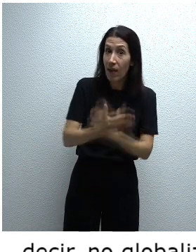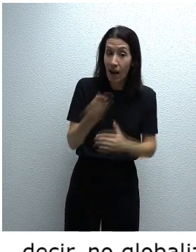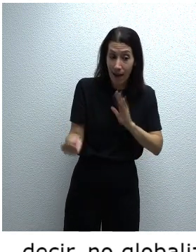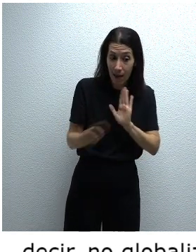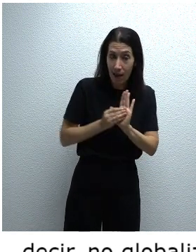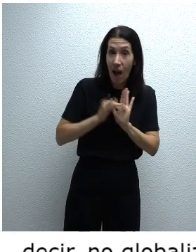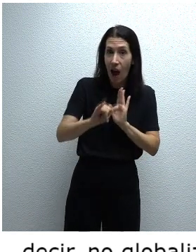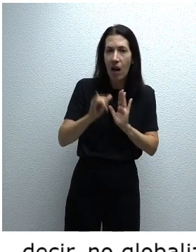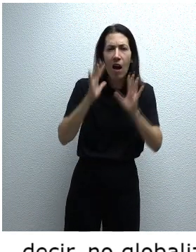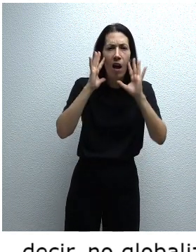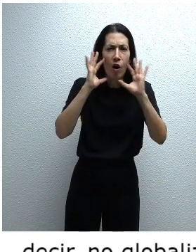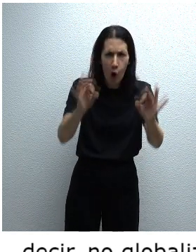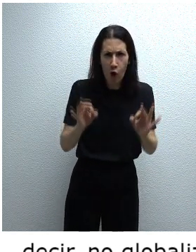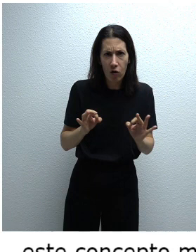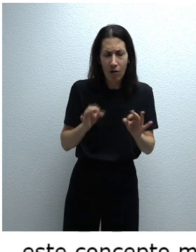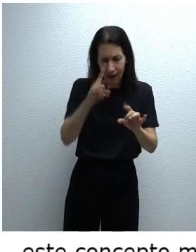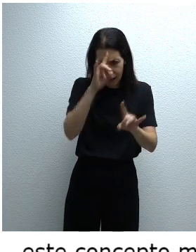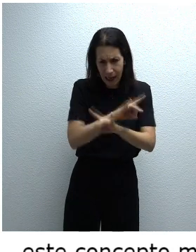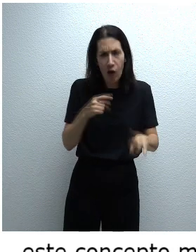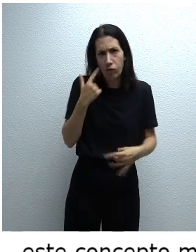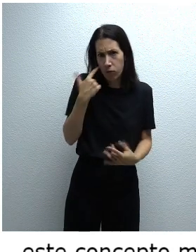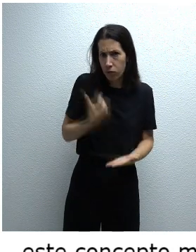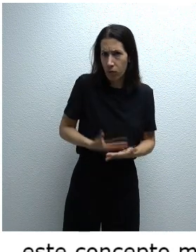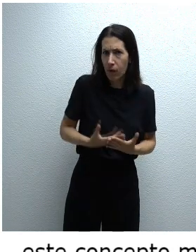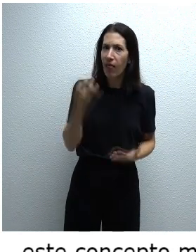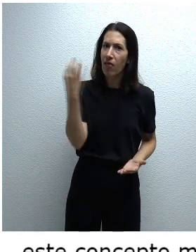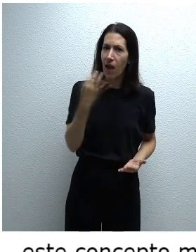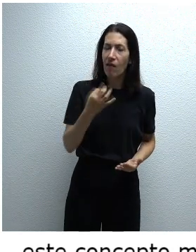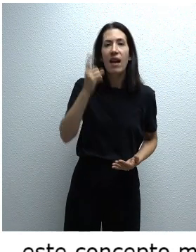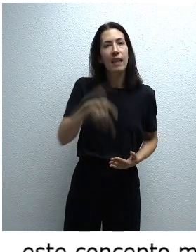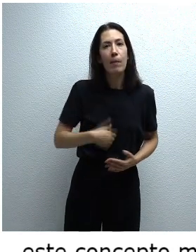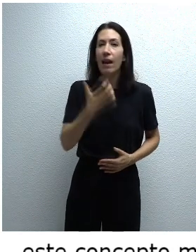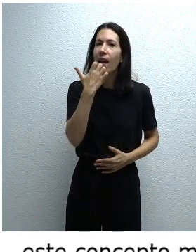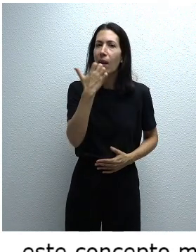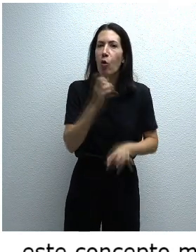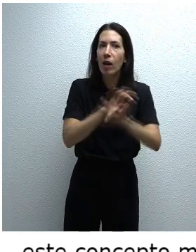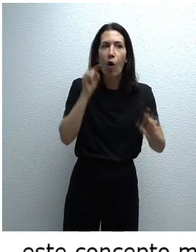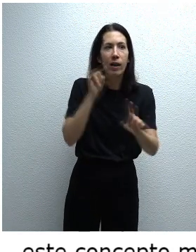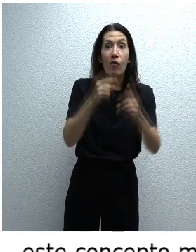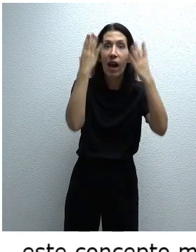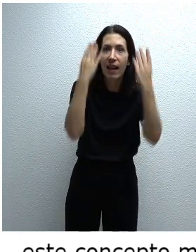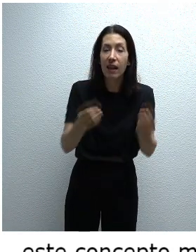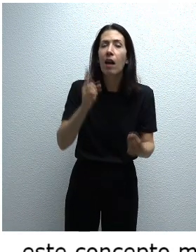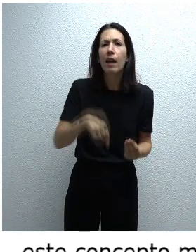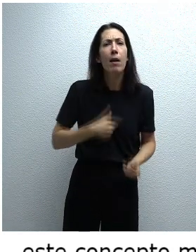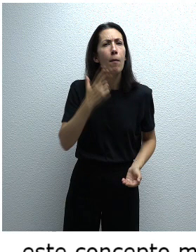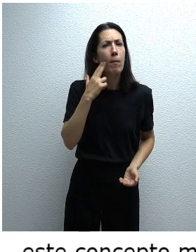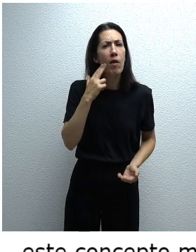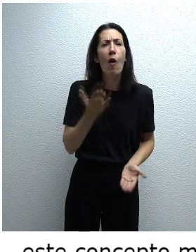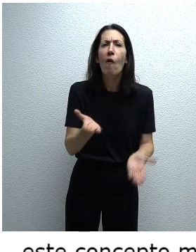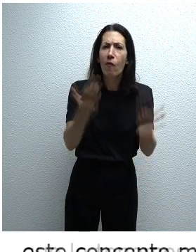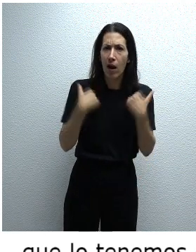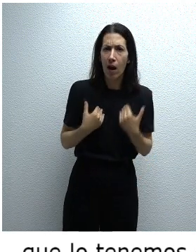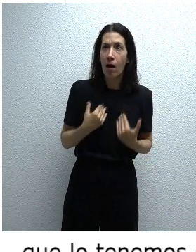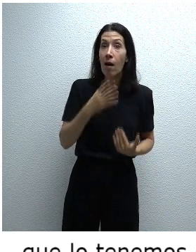por supuesto que lo tenemos que demostrar, tenemos que poner buenos ejemplos y también quitar miedos, porque a